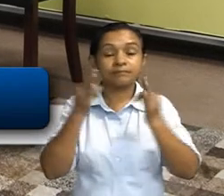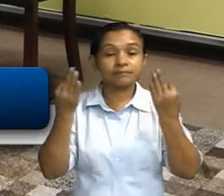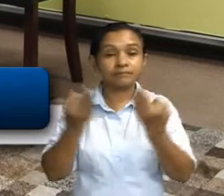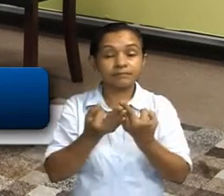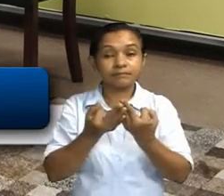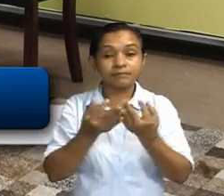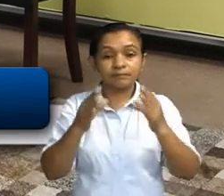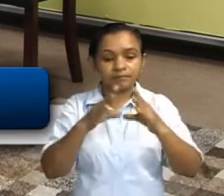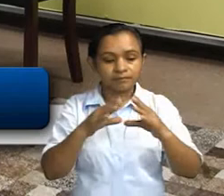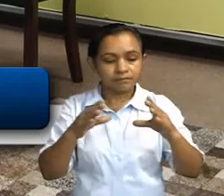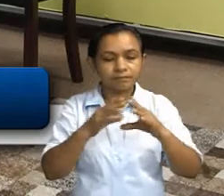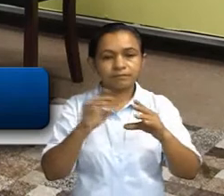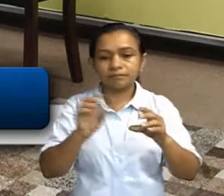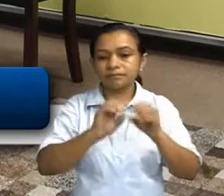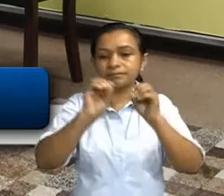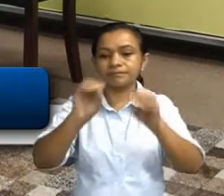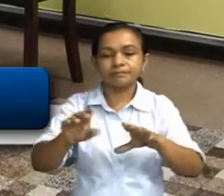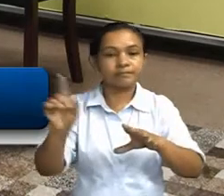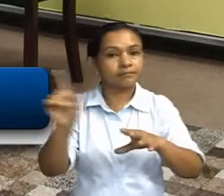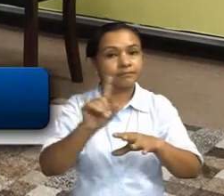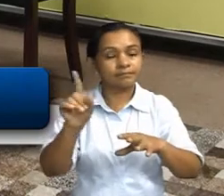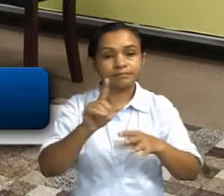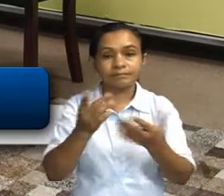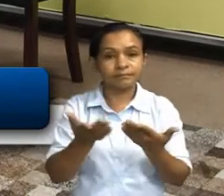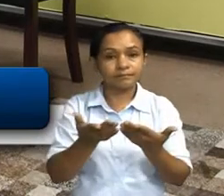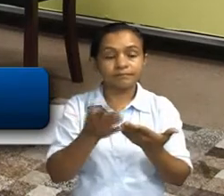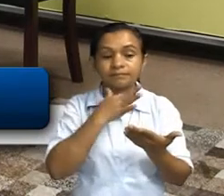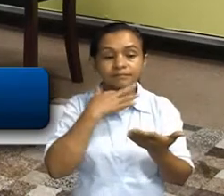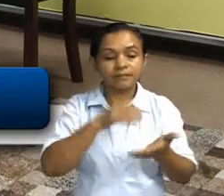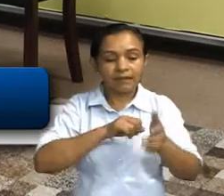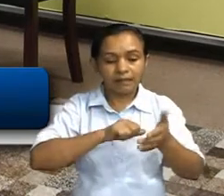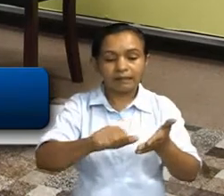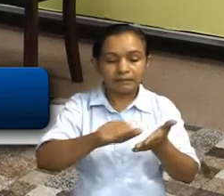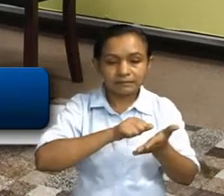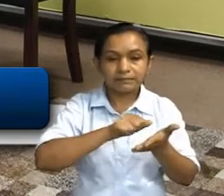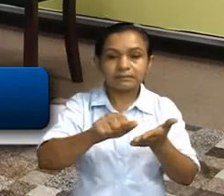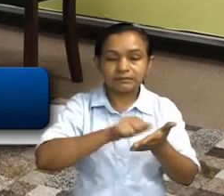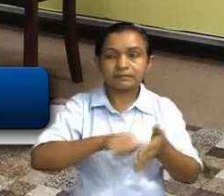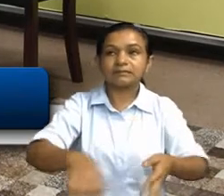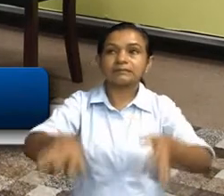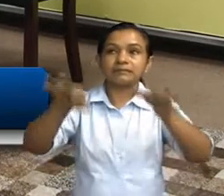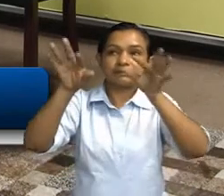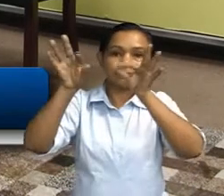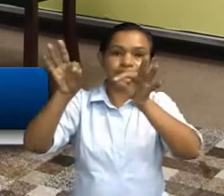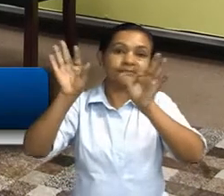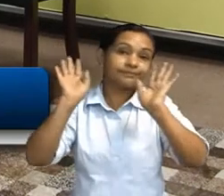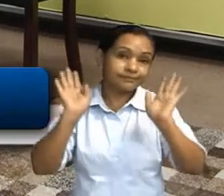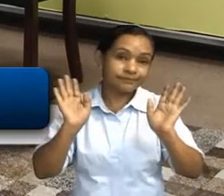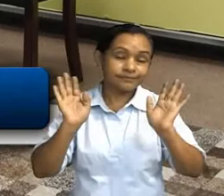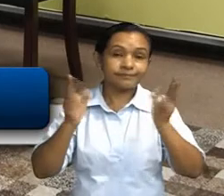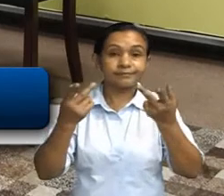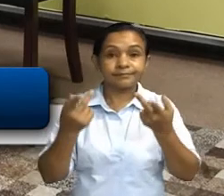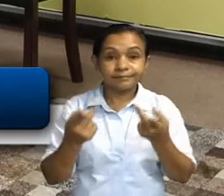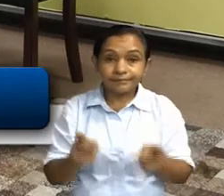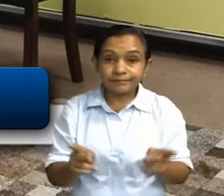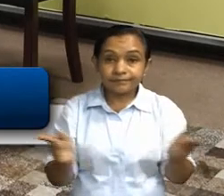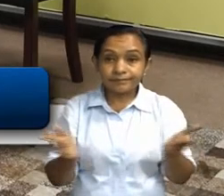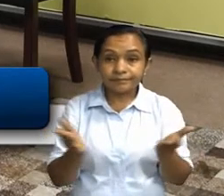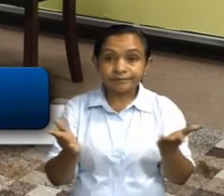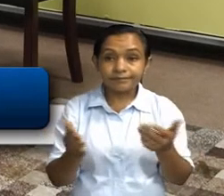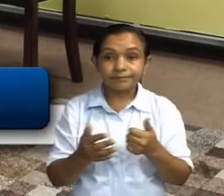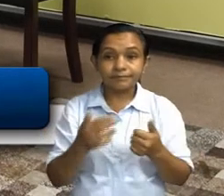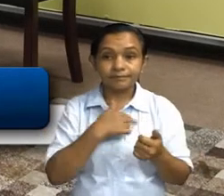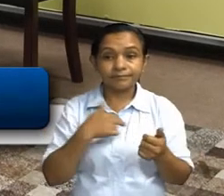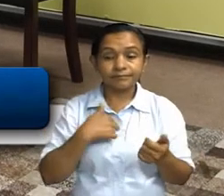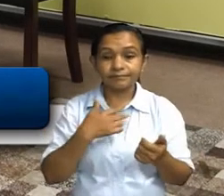de algodón no lo va a desechar después de que está sucio. Lo tiene que lavar, ¿ya? Entonces, pero eso va a hacer que